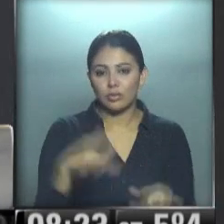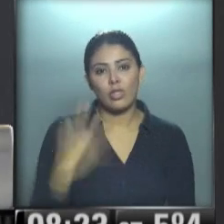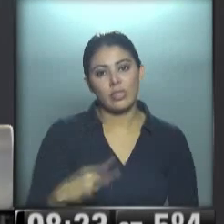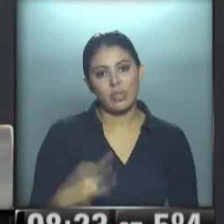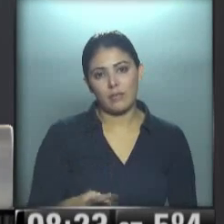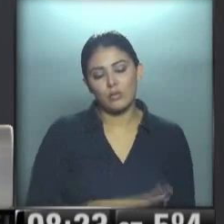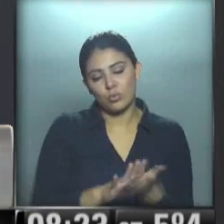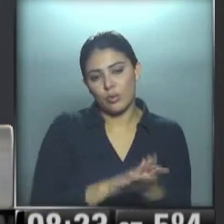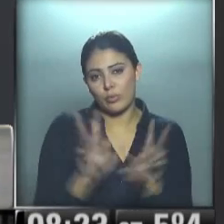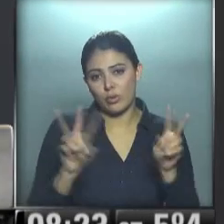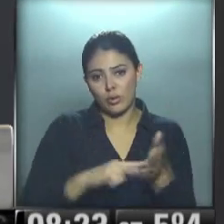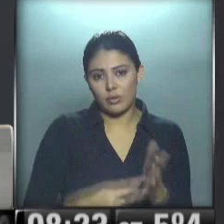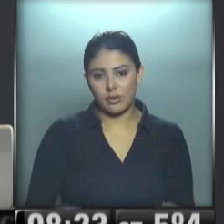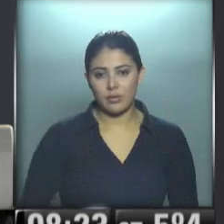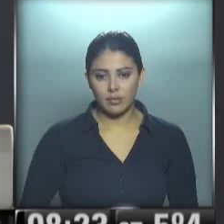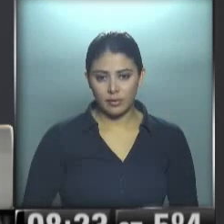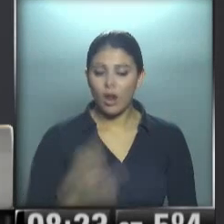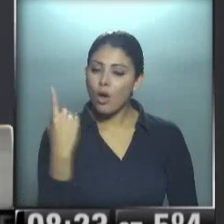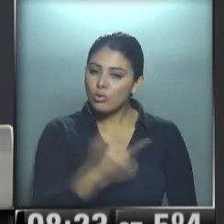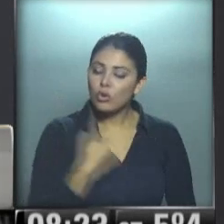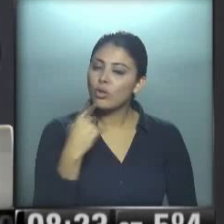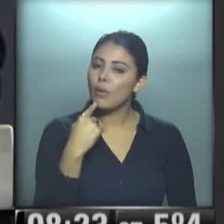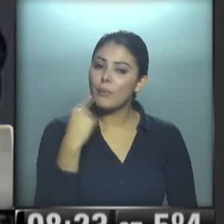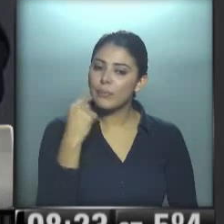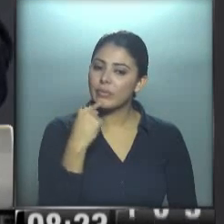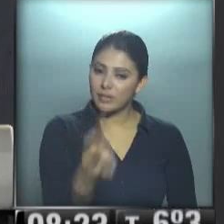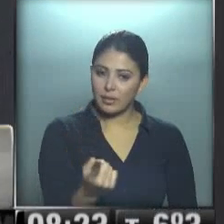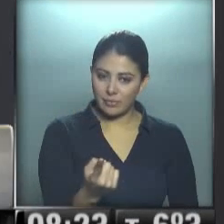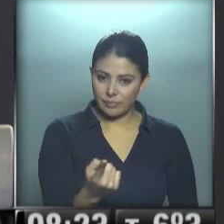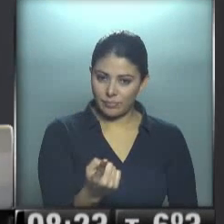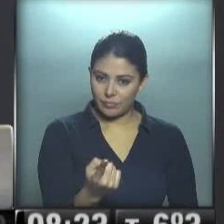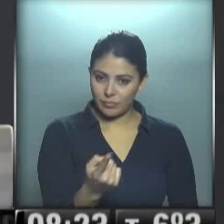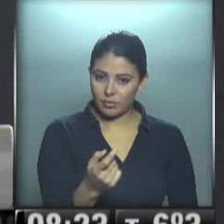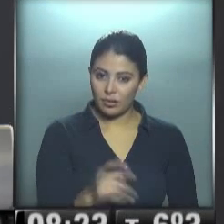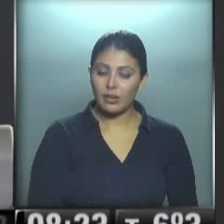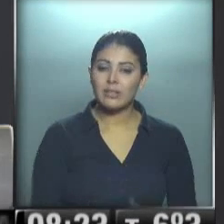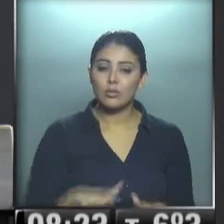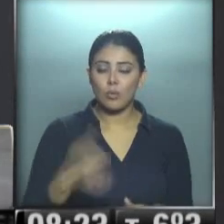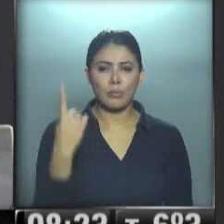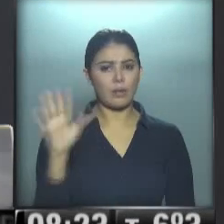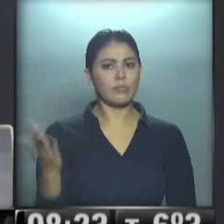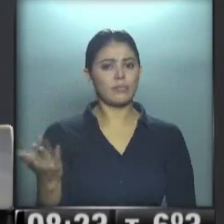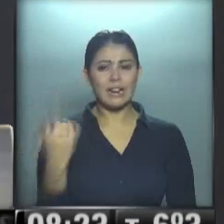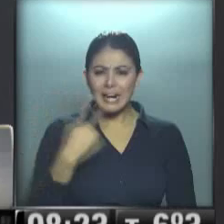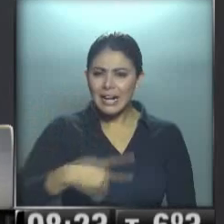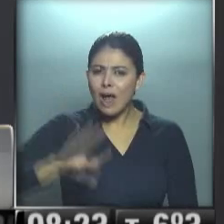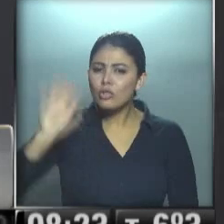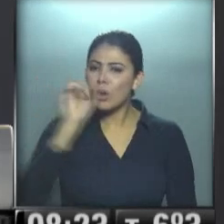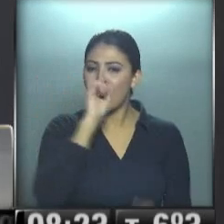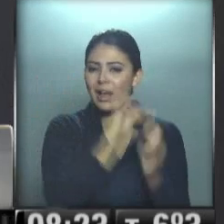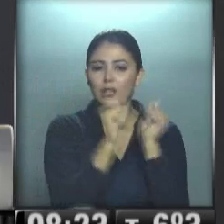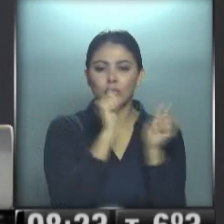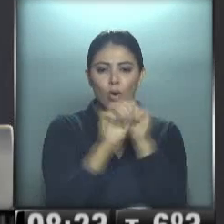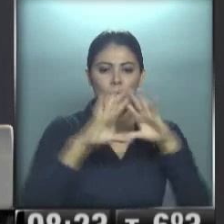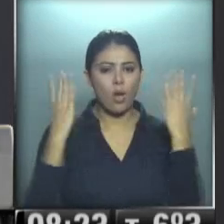esta cuestión nosotros consideramos que es el caso inédito en la historia de la humanidad